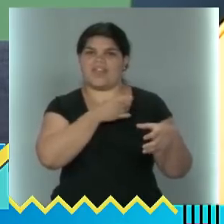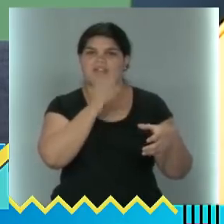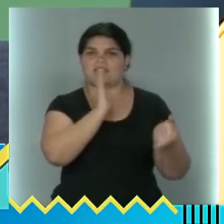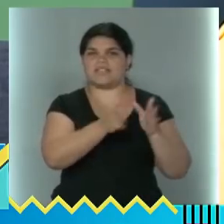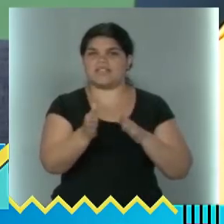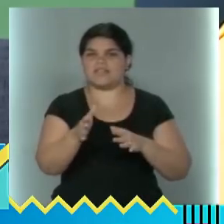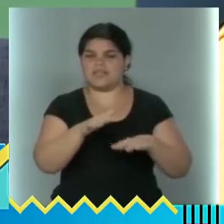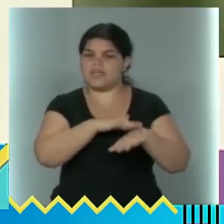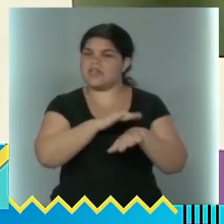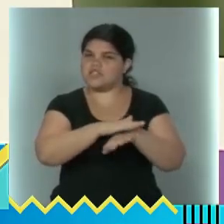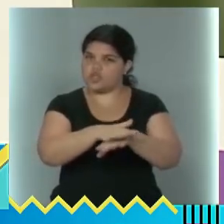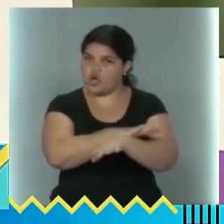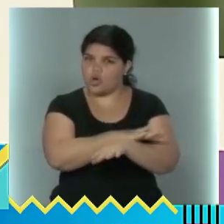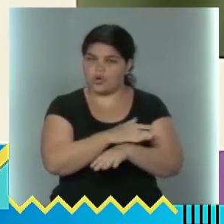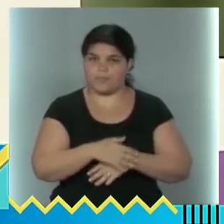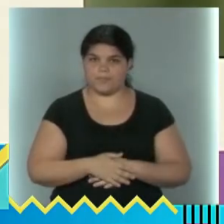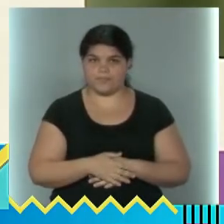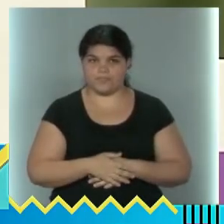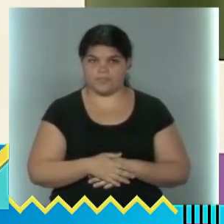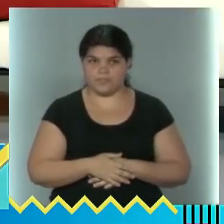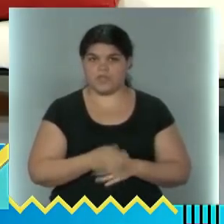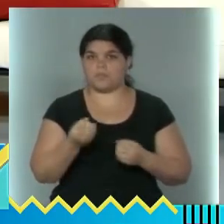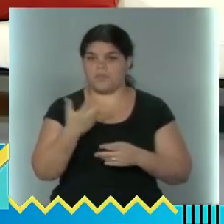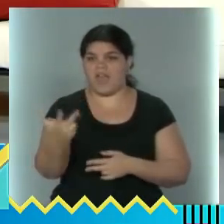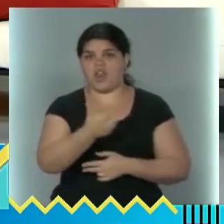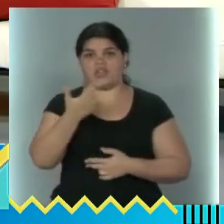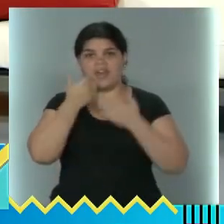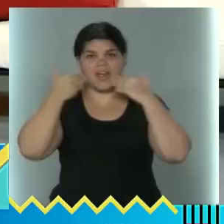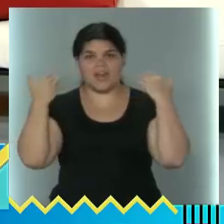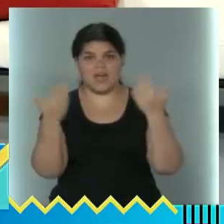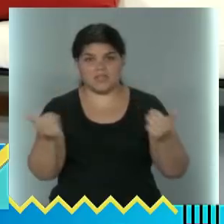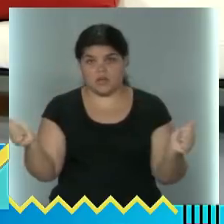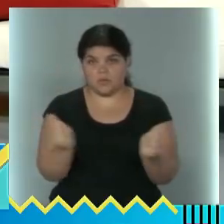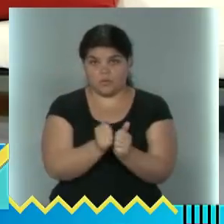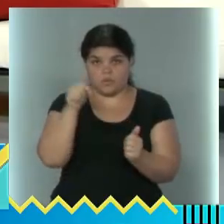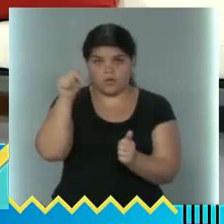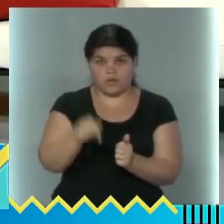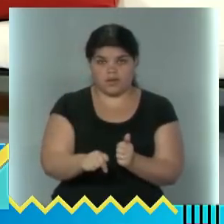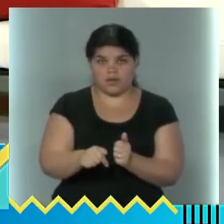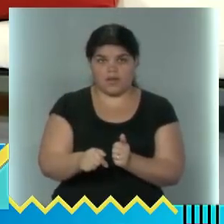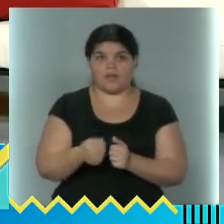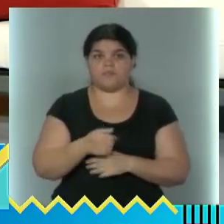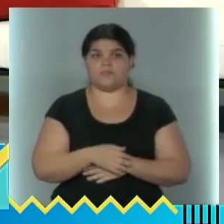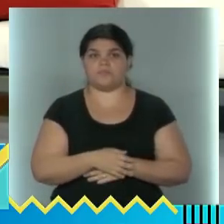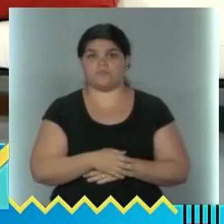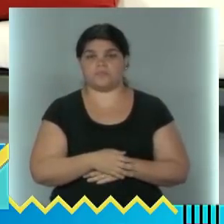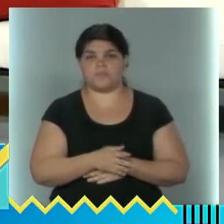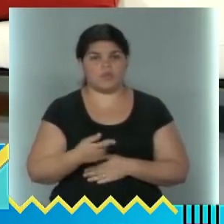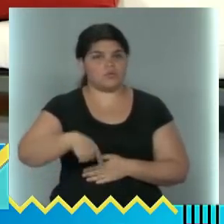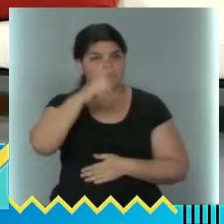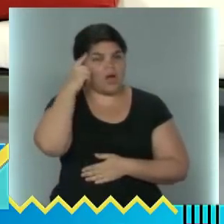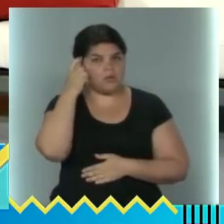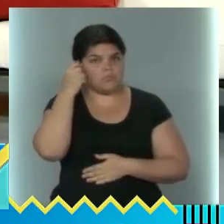y fisioterapeutas. Bueno, Cristina, Mariana y Sebastián, gracias por acompañarnos, por este tiempo que nos han dedicado. Gracias. La verdad es que hemos